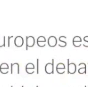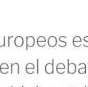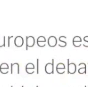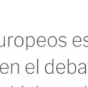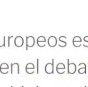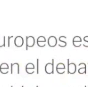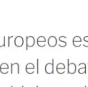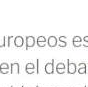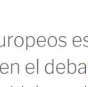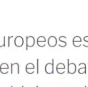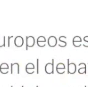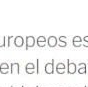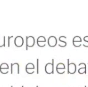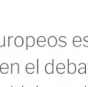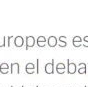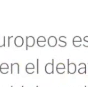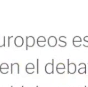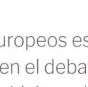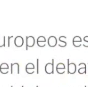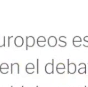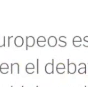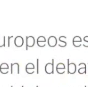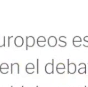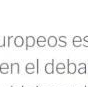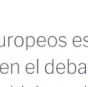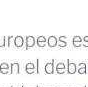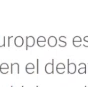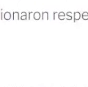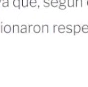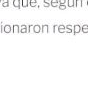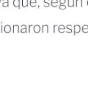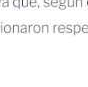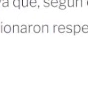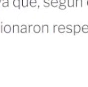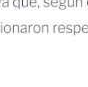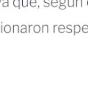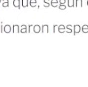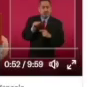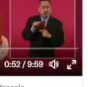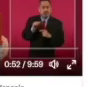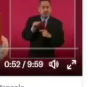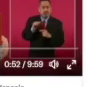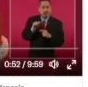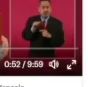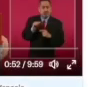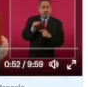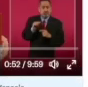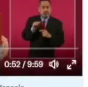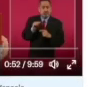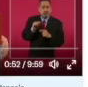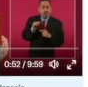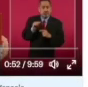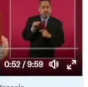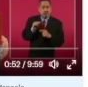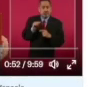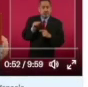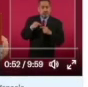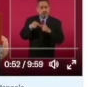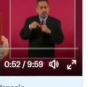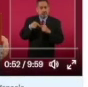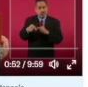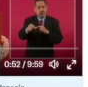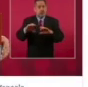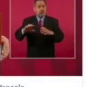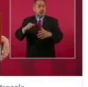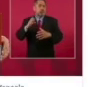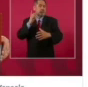presidente López Obrador ya emitió su opinión durante la conferencia de prensa. Vamos a ver lo que dijo y luego vemos qué fue lo que hizo Ebrard.